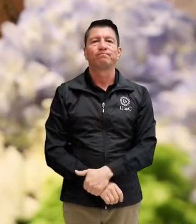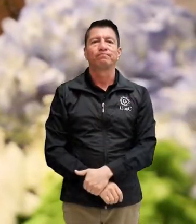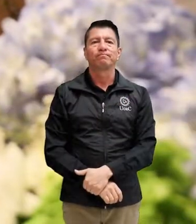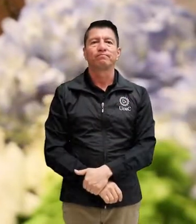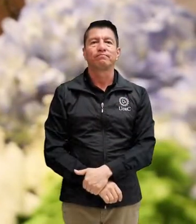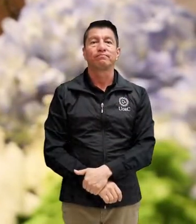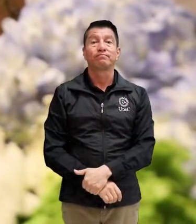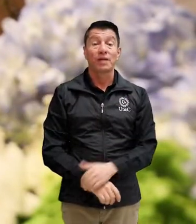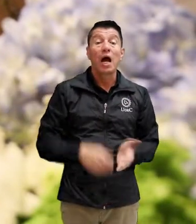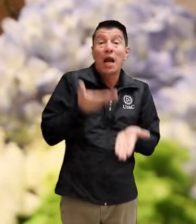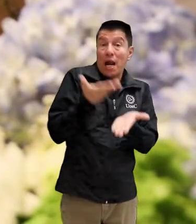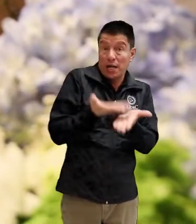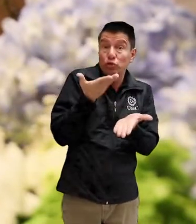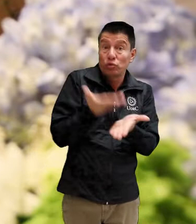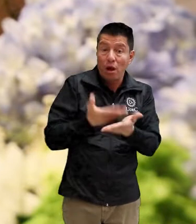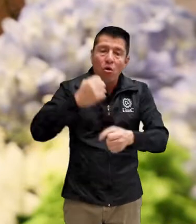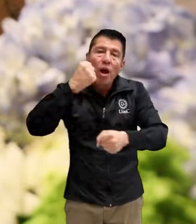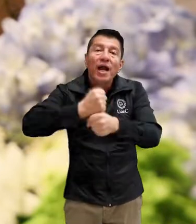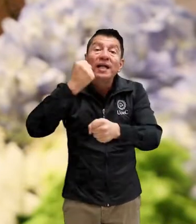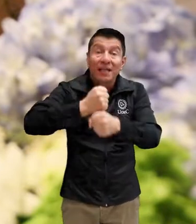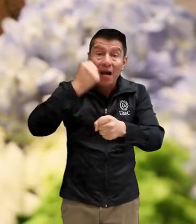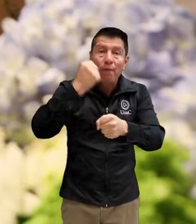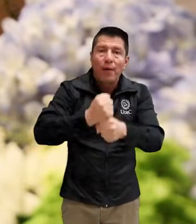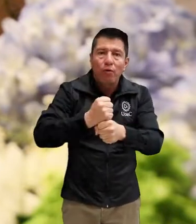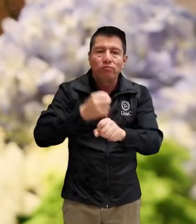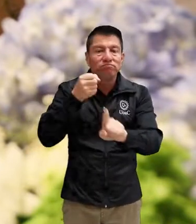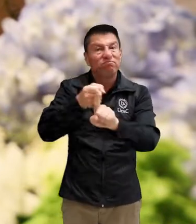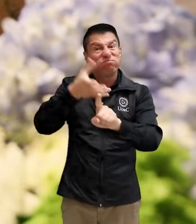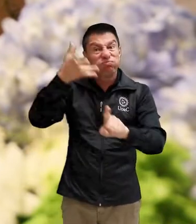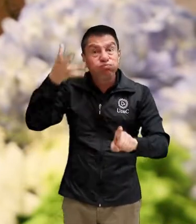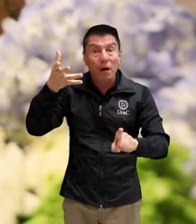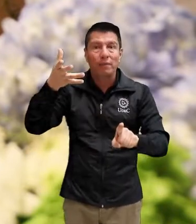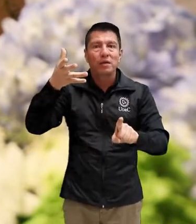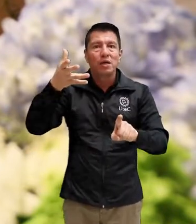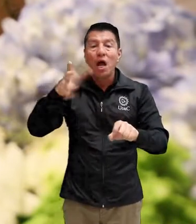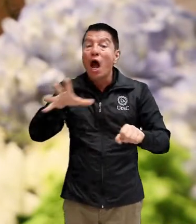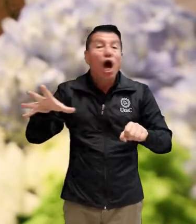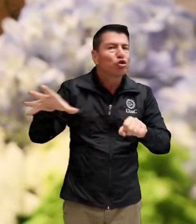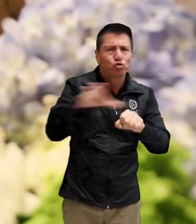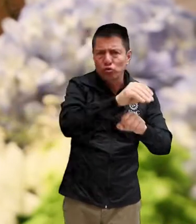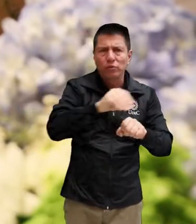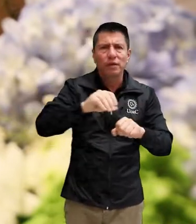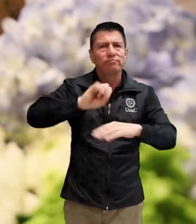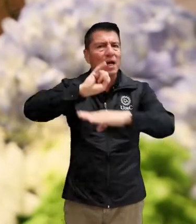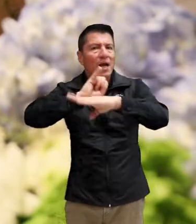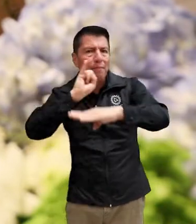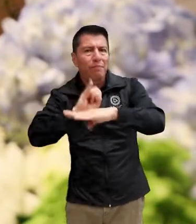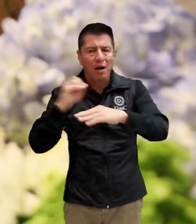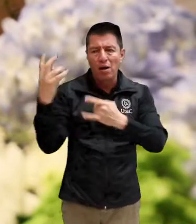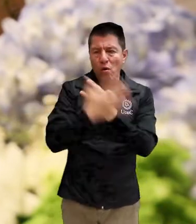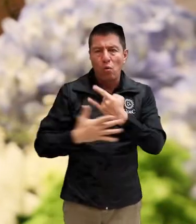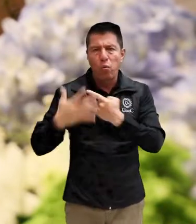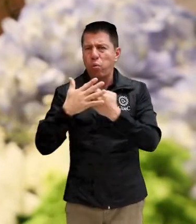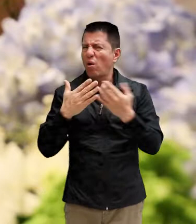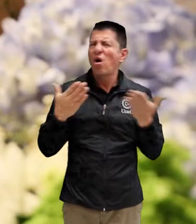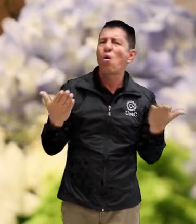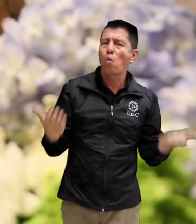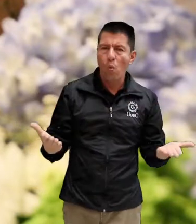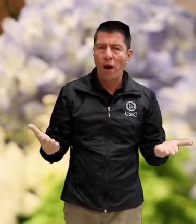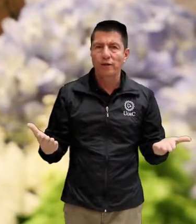TPN. El resultado de este trabajo tiene como impacto global para la institución Universidad de